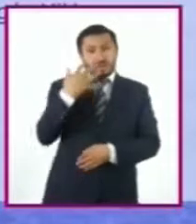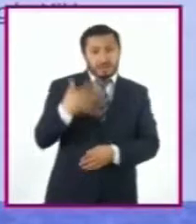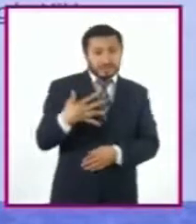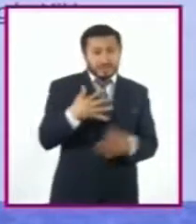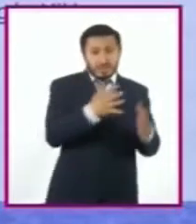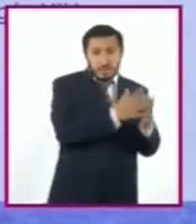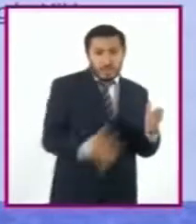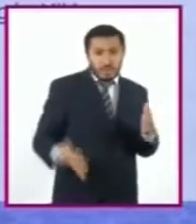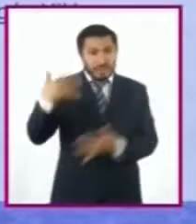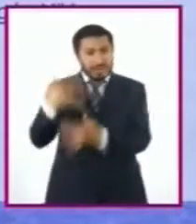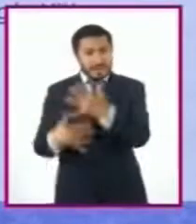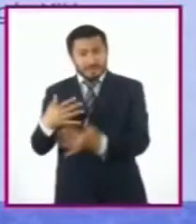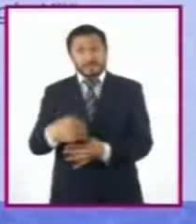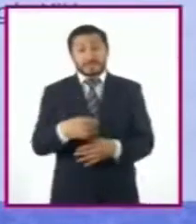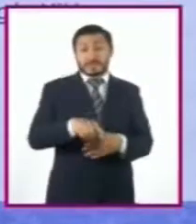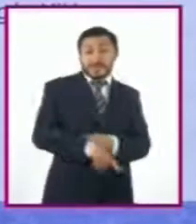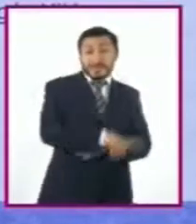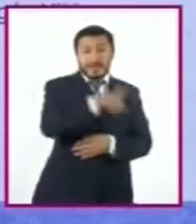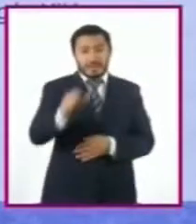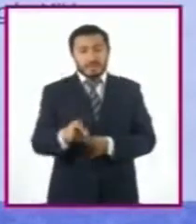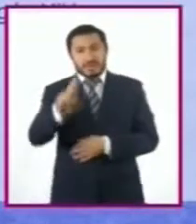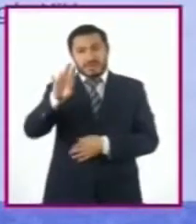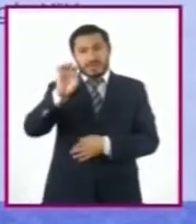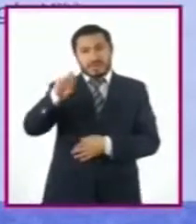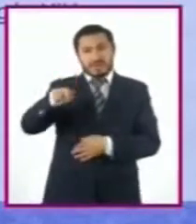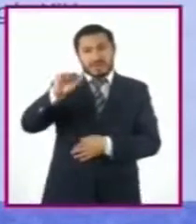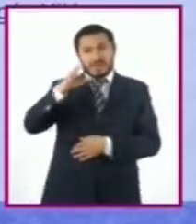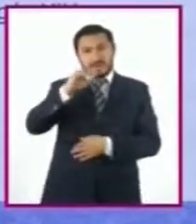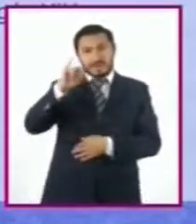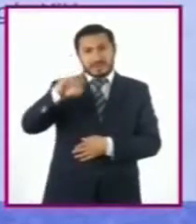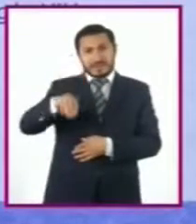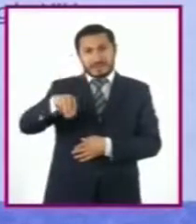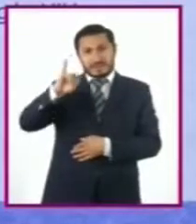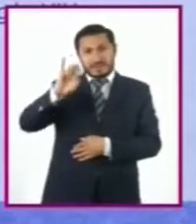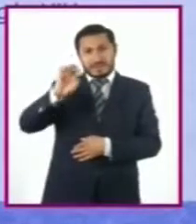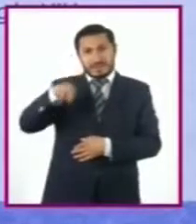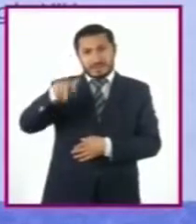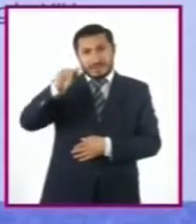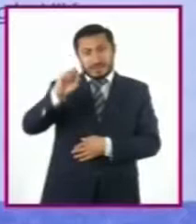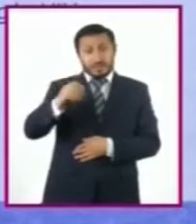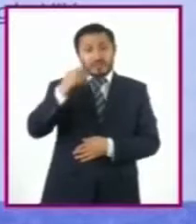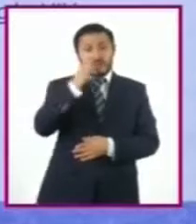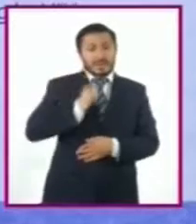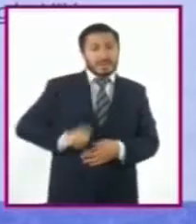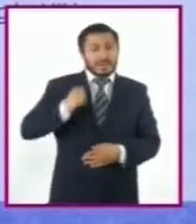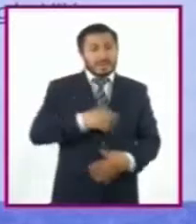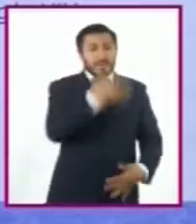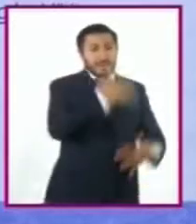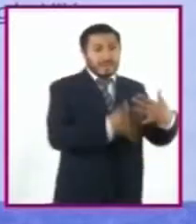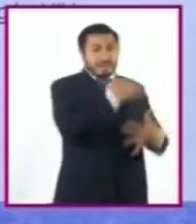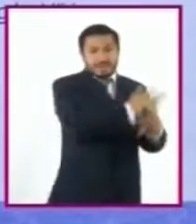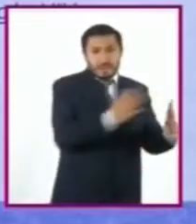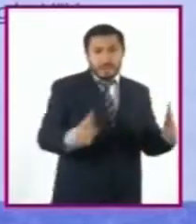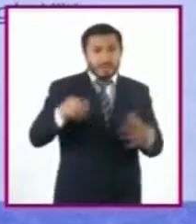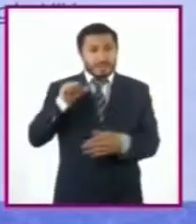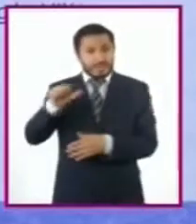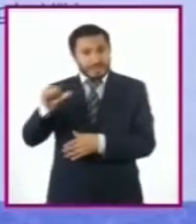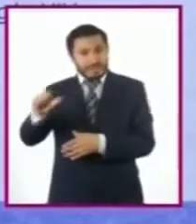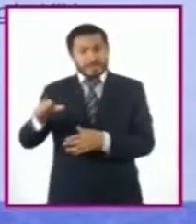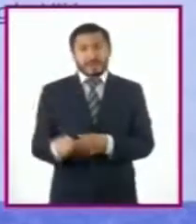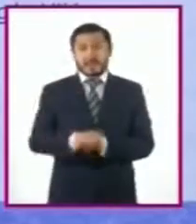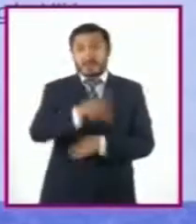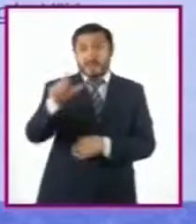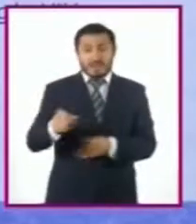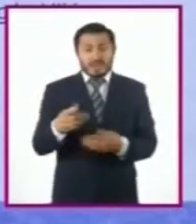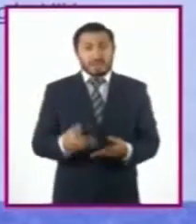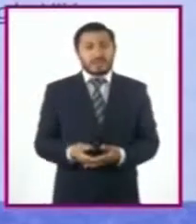A la época medieval le sigue el Renacimiento, que surgió en el siglo XV y finalizó en el siglo XVI, y dio